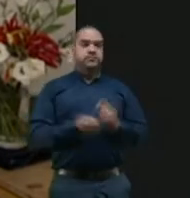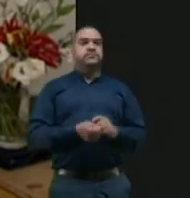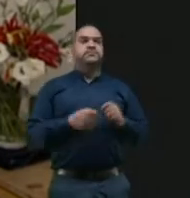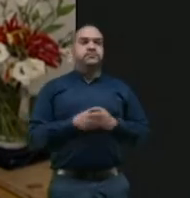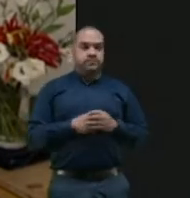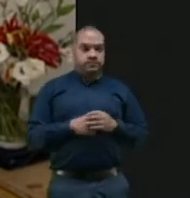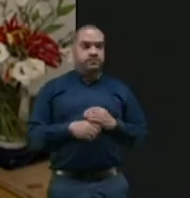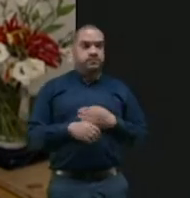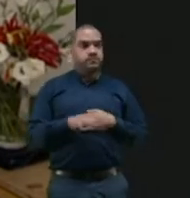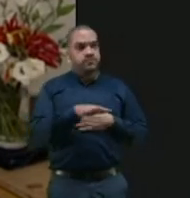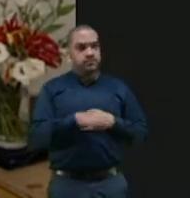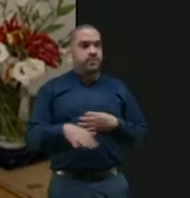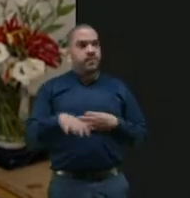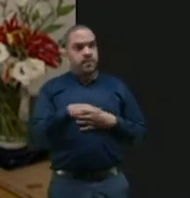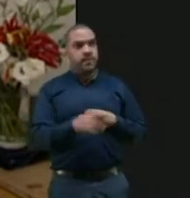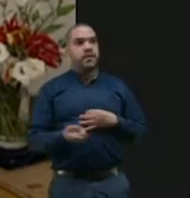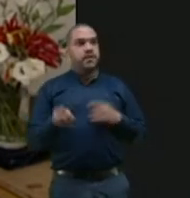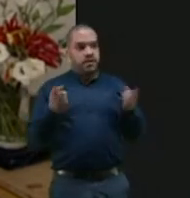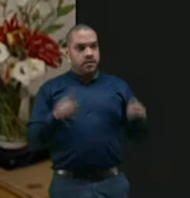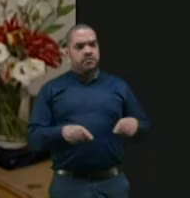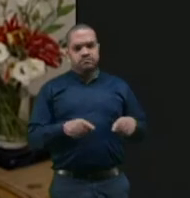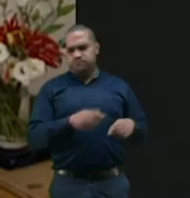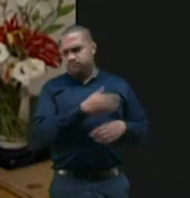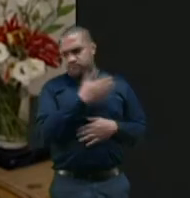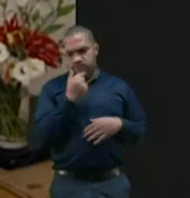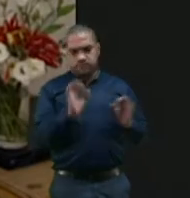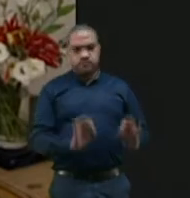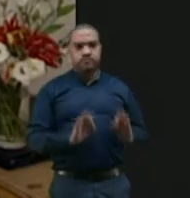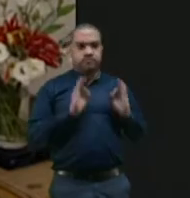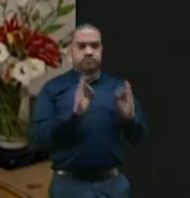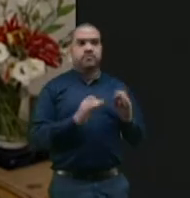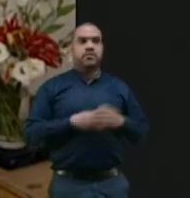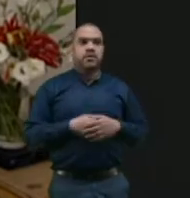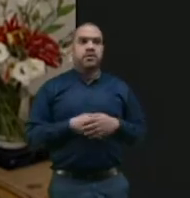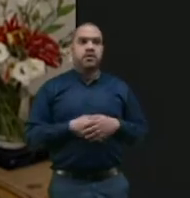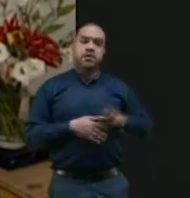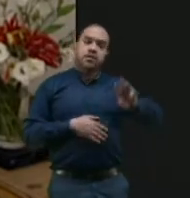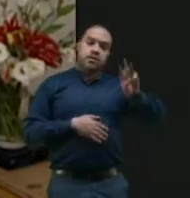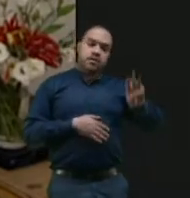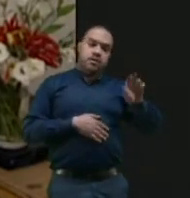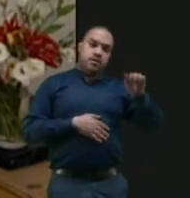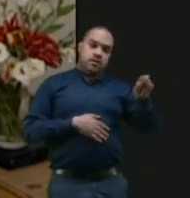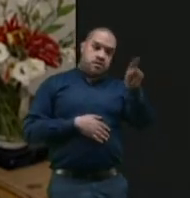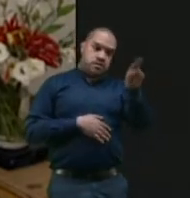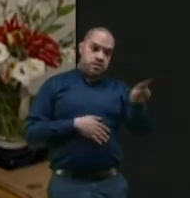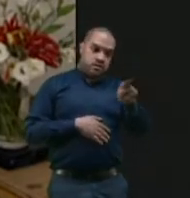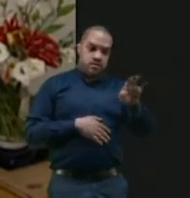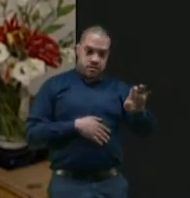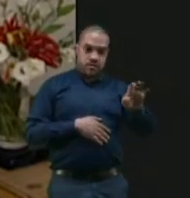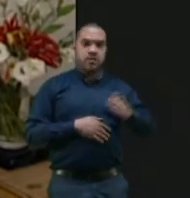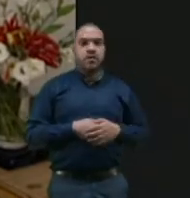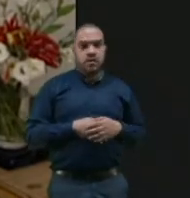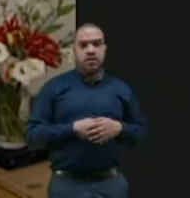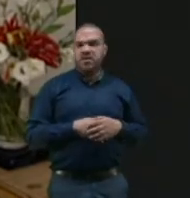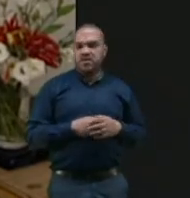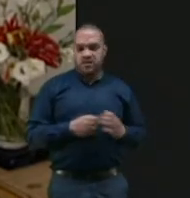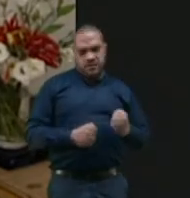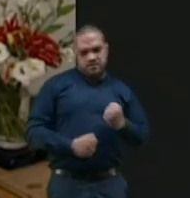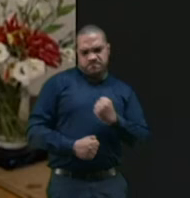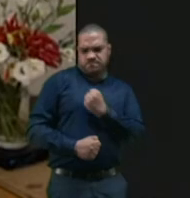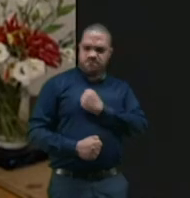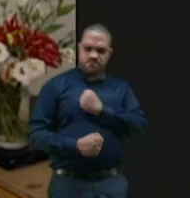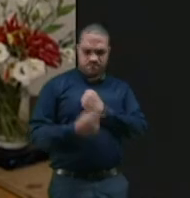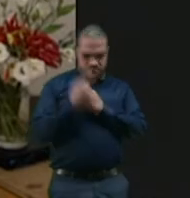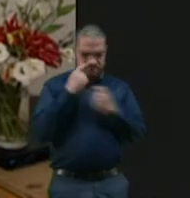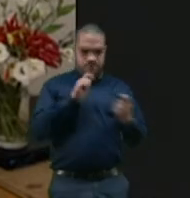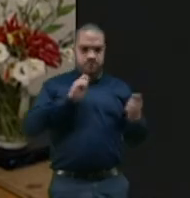lugar. En mi presentación vamos a hablar un poco de la historia de Waze y les voy a contar acerca de la pasión del cambio,